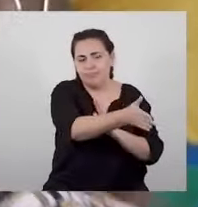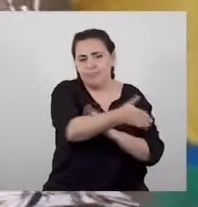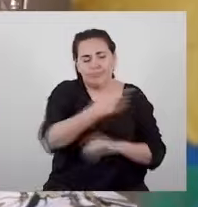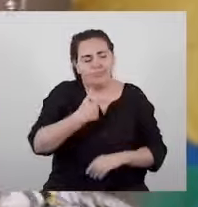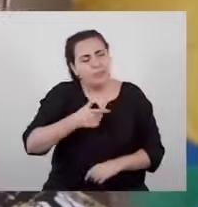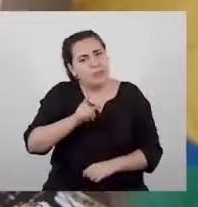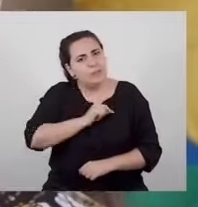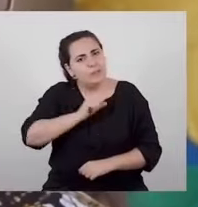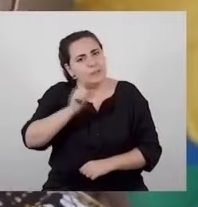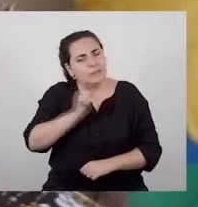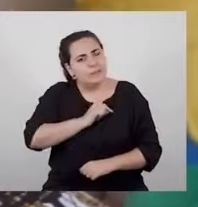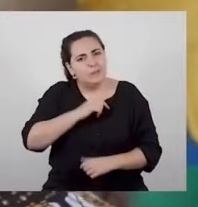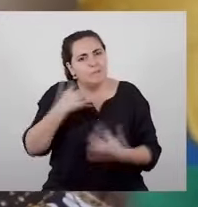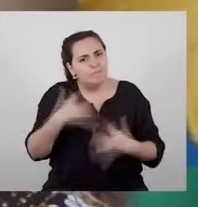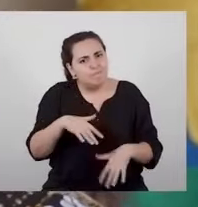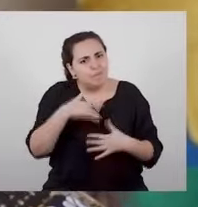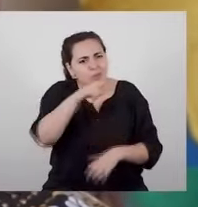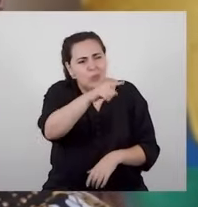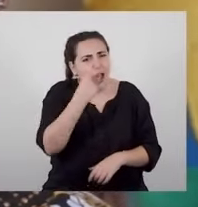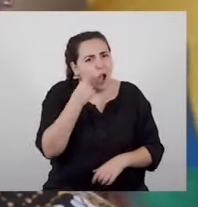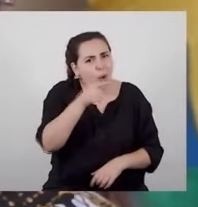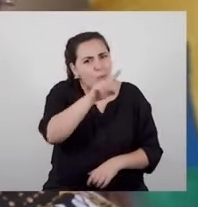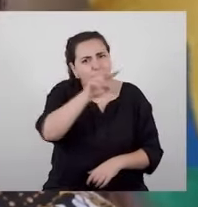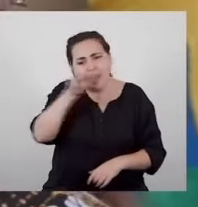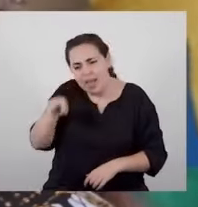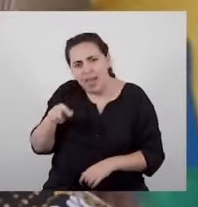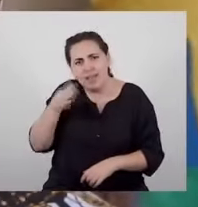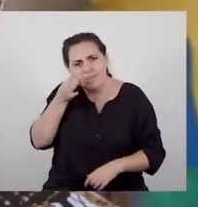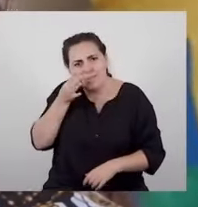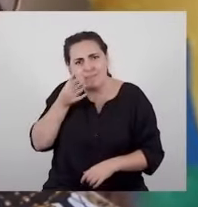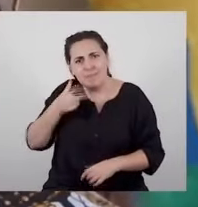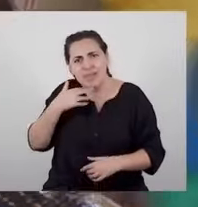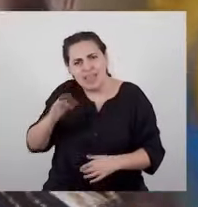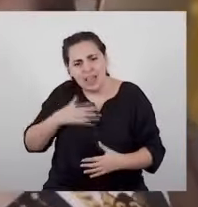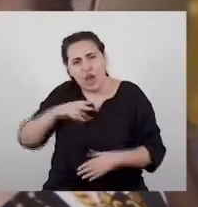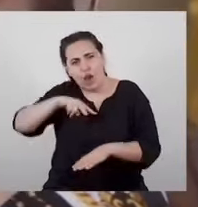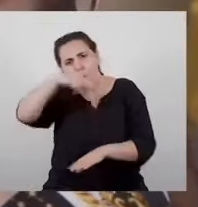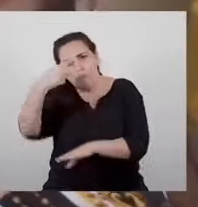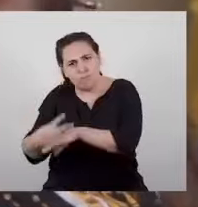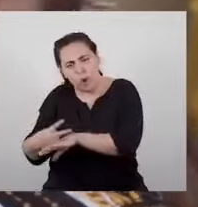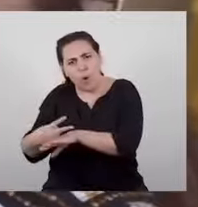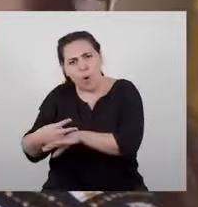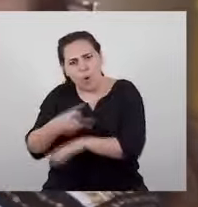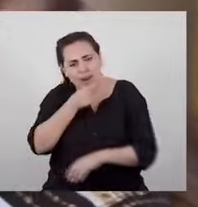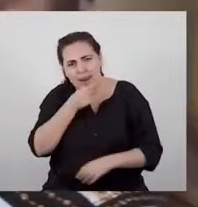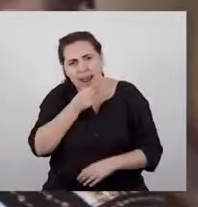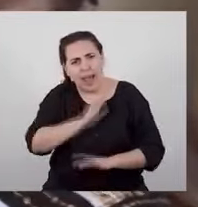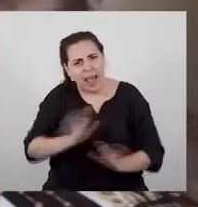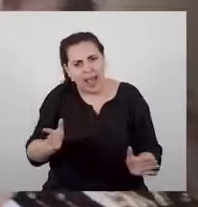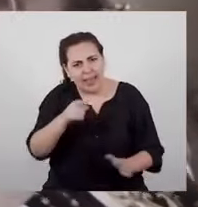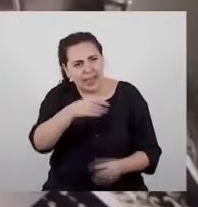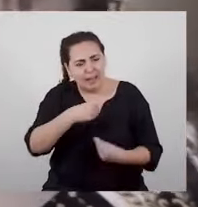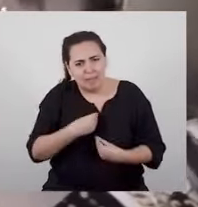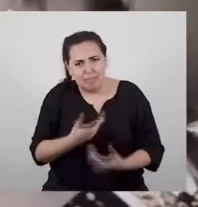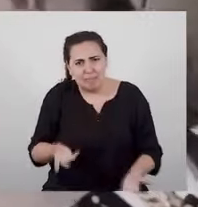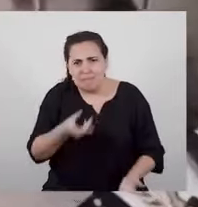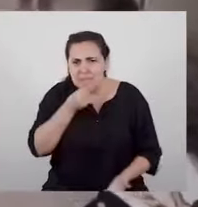hombre no haya tenido registro de que mi hijo estaba tendido en el piso y no sintió nada